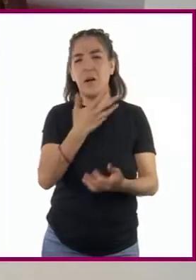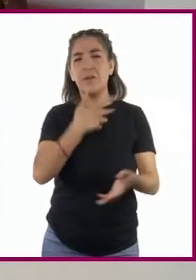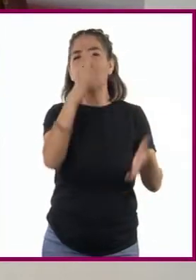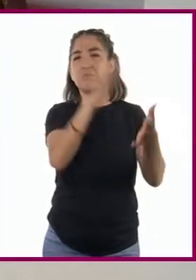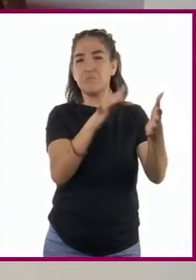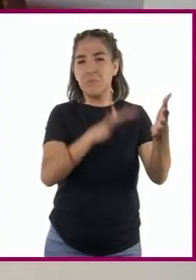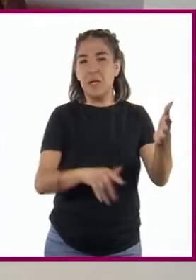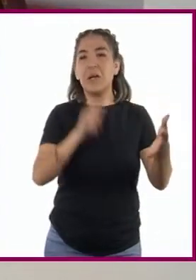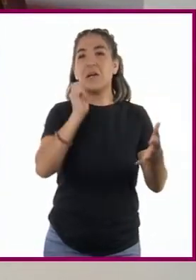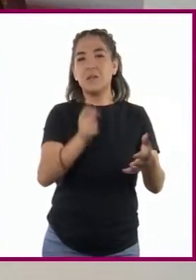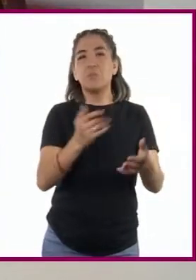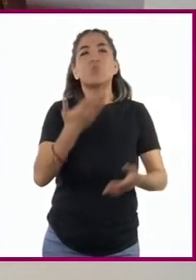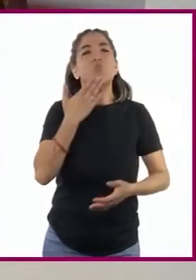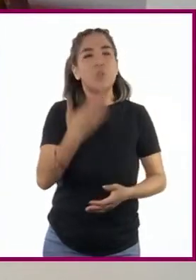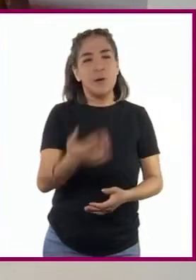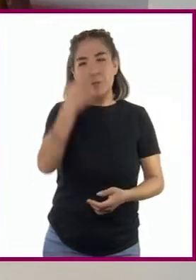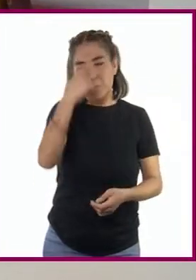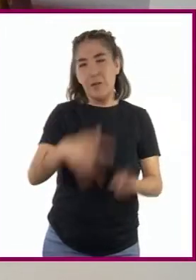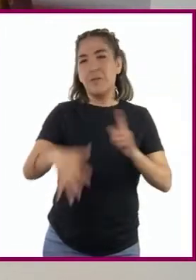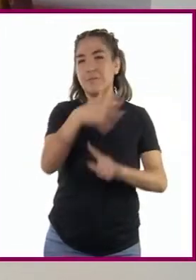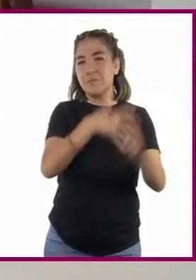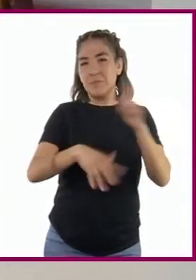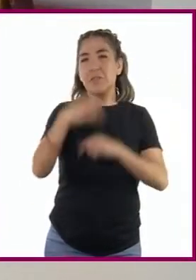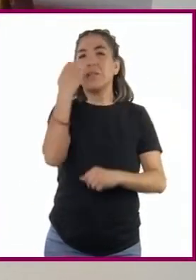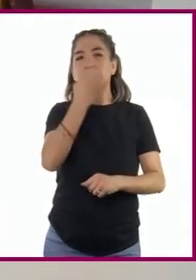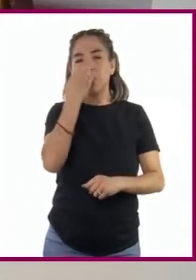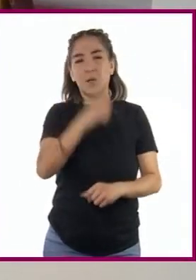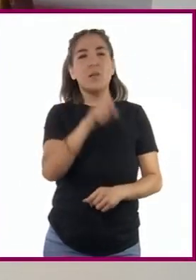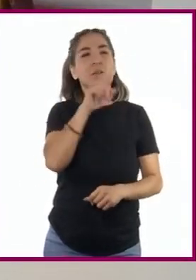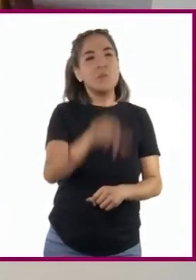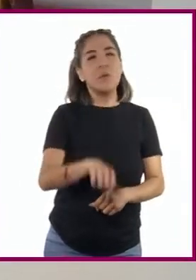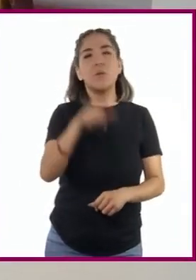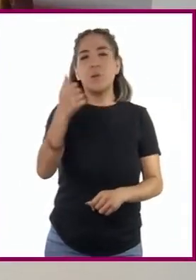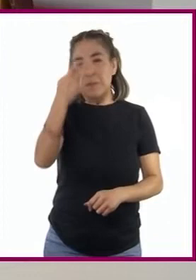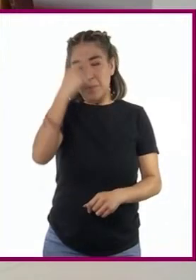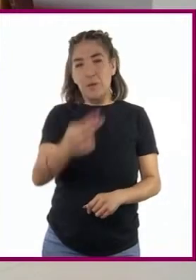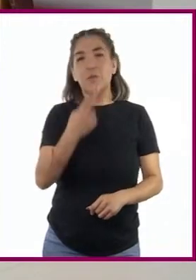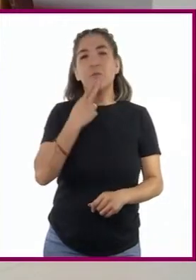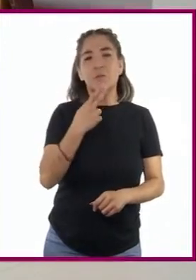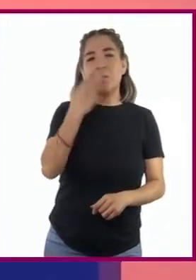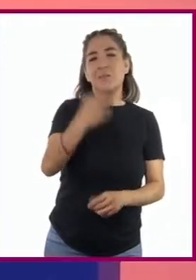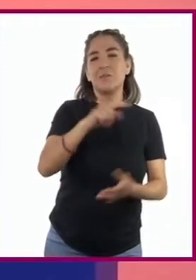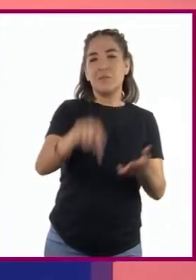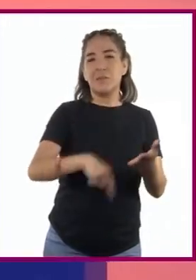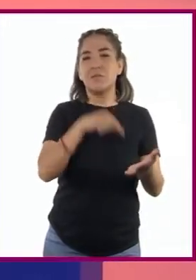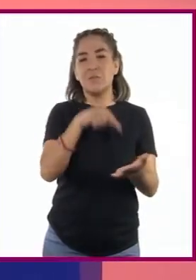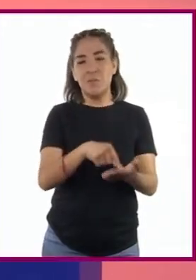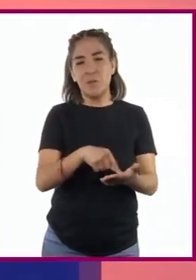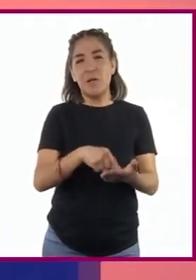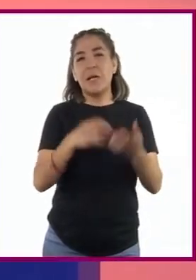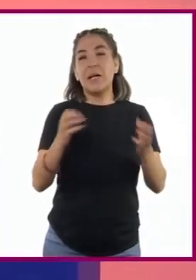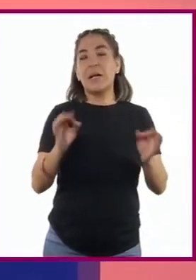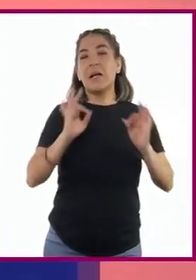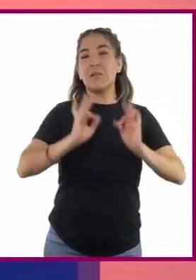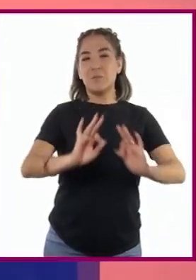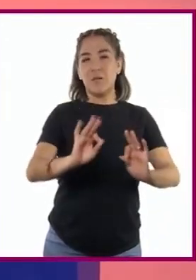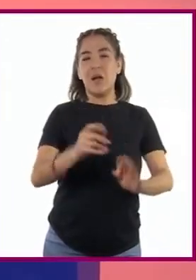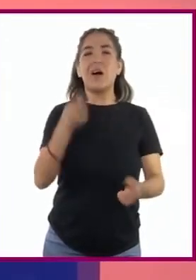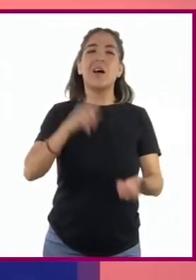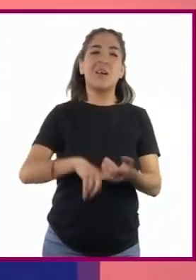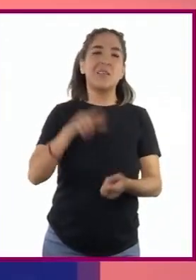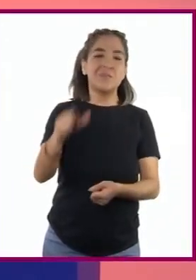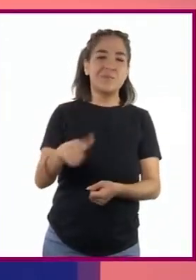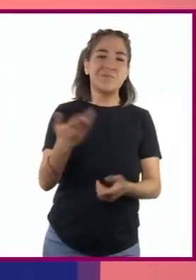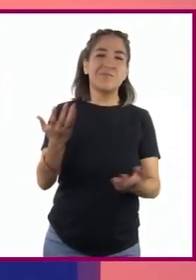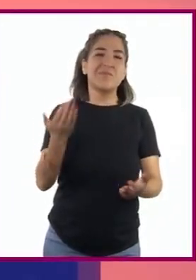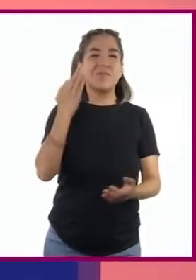considerarse como adecuados para el ámbito académico y otros que se utilizan en espacios específicos como redes sociales